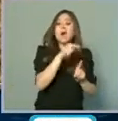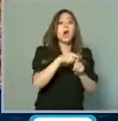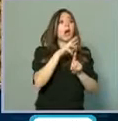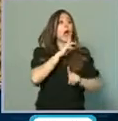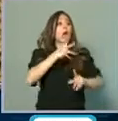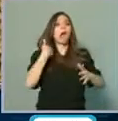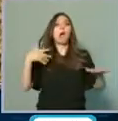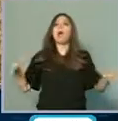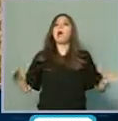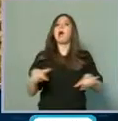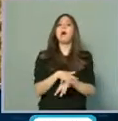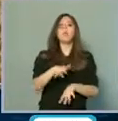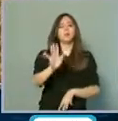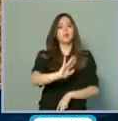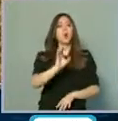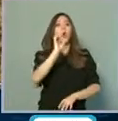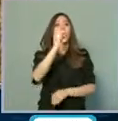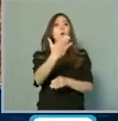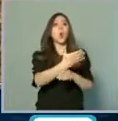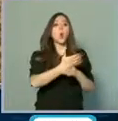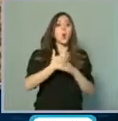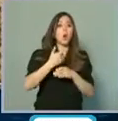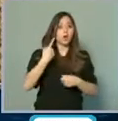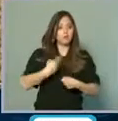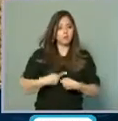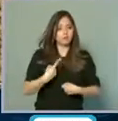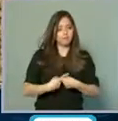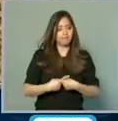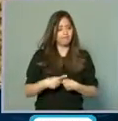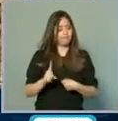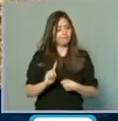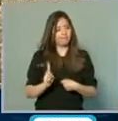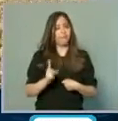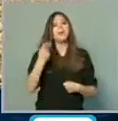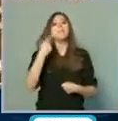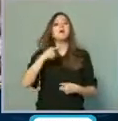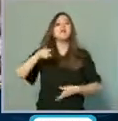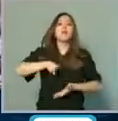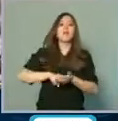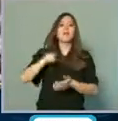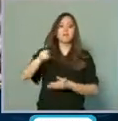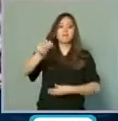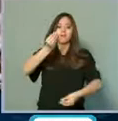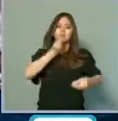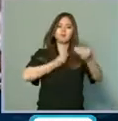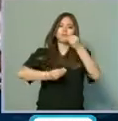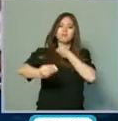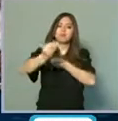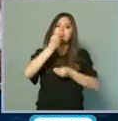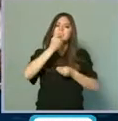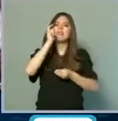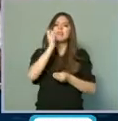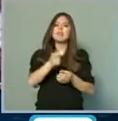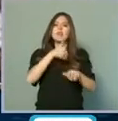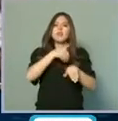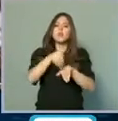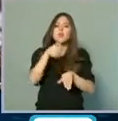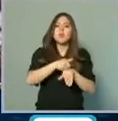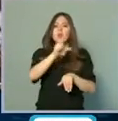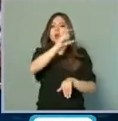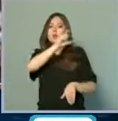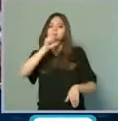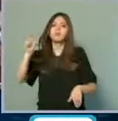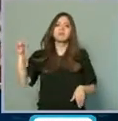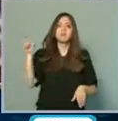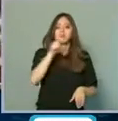o también que van a curar enfermedades, pero sí por sus contenidos nutrimentales, por sus características,